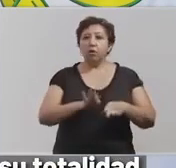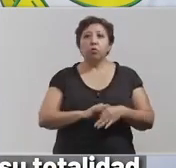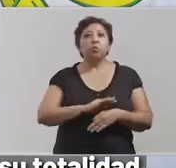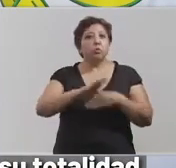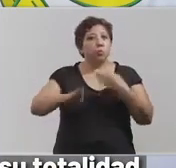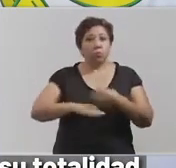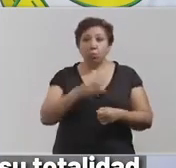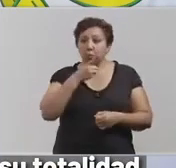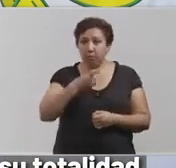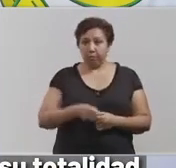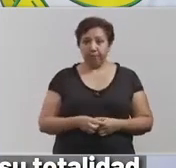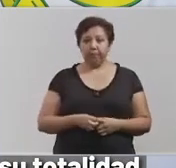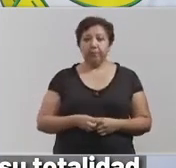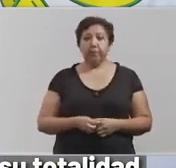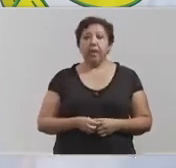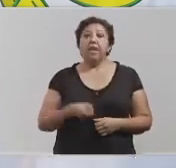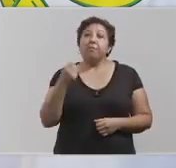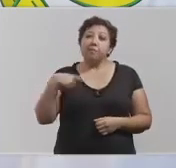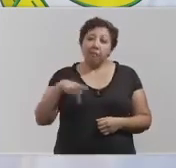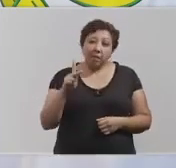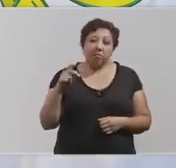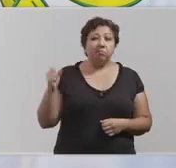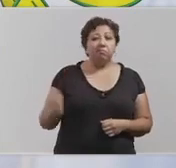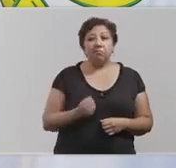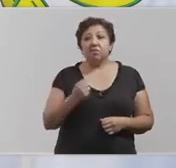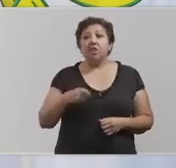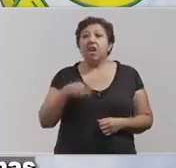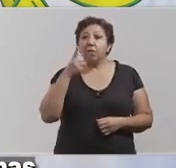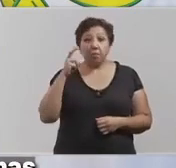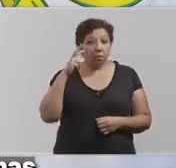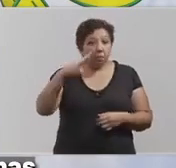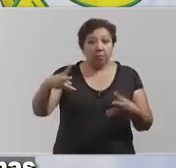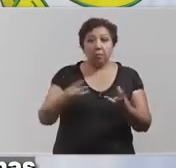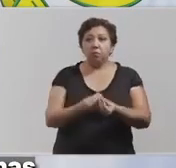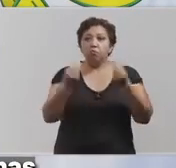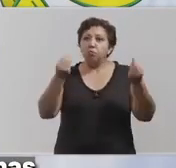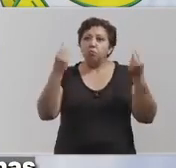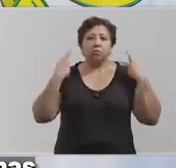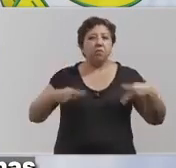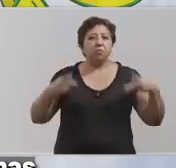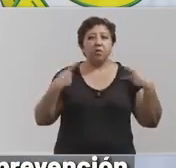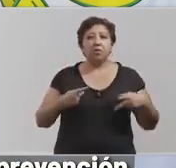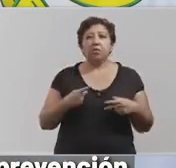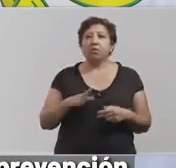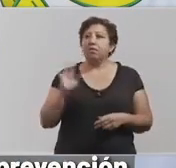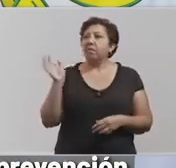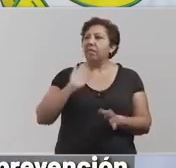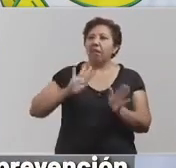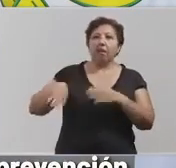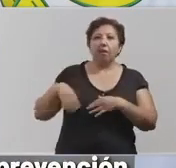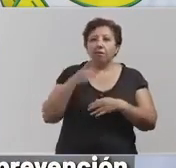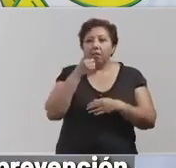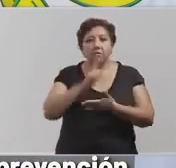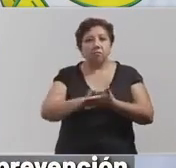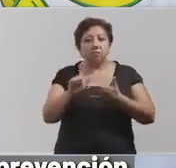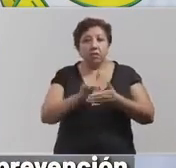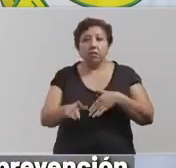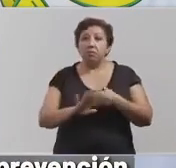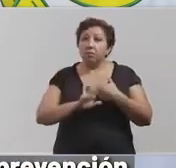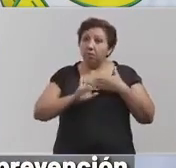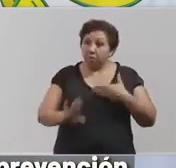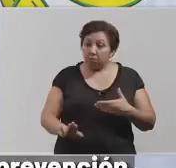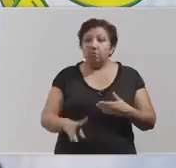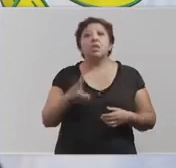laborando prácticamente en su totalidad. Desafortunadamente, hemos observado de muchas personas un relajamiento de las medidas de